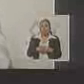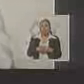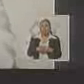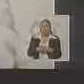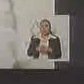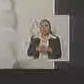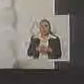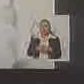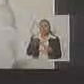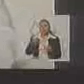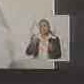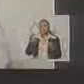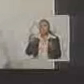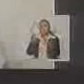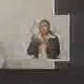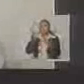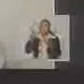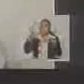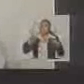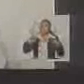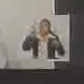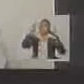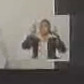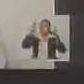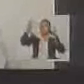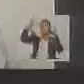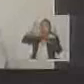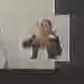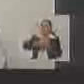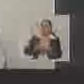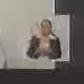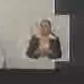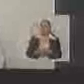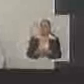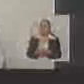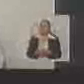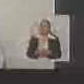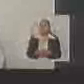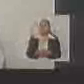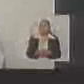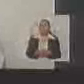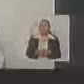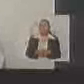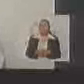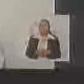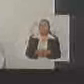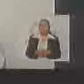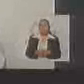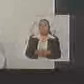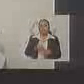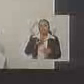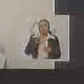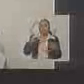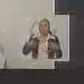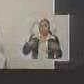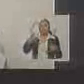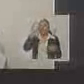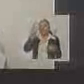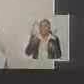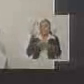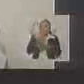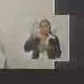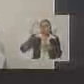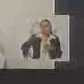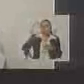delegación. Debemos de tener un trámite más eficaz, ser realmente una delegación, una administración